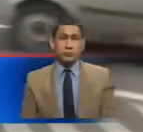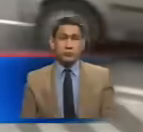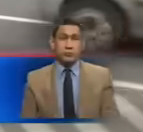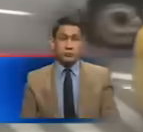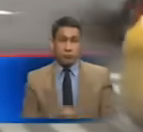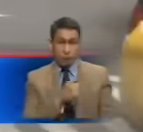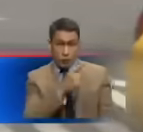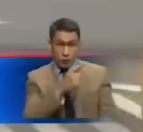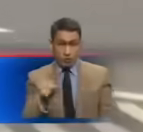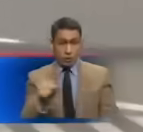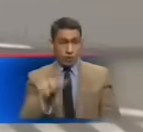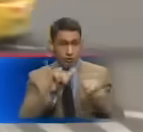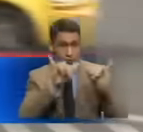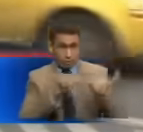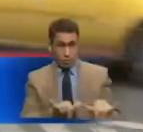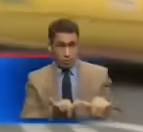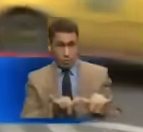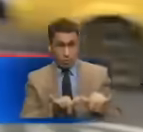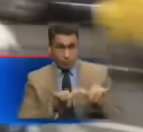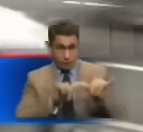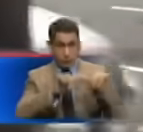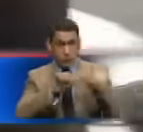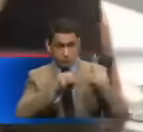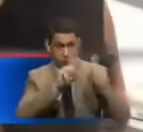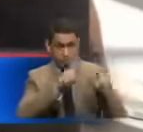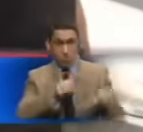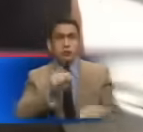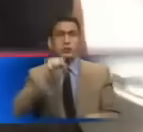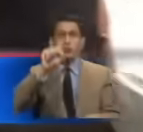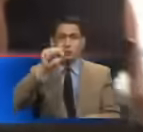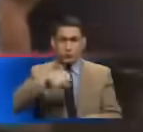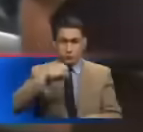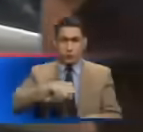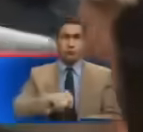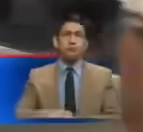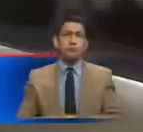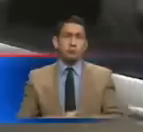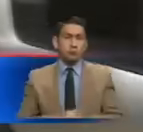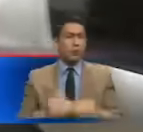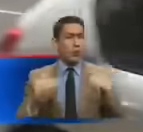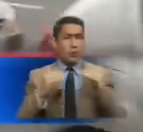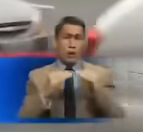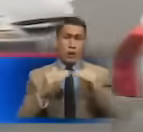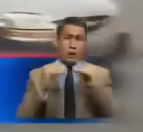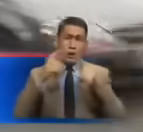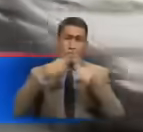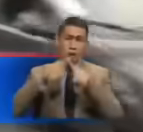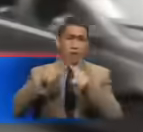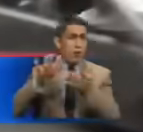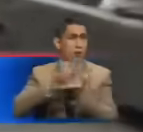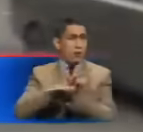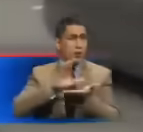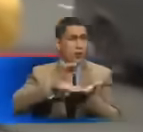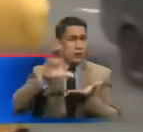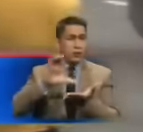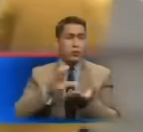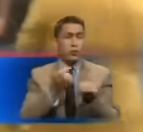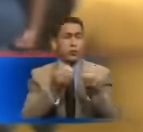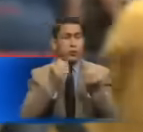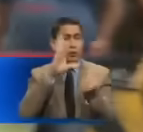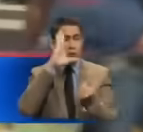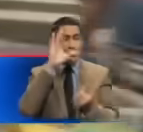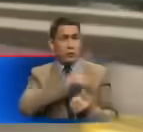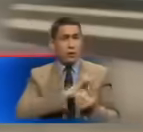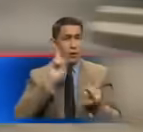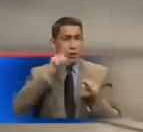seguir igual el ingreso y a la salida de los estudiantes? Así es, en las diferentes unidades que ya están identificadas. ¿Cuántos gendarmes están hasta el